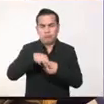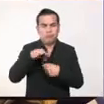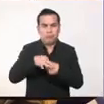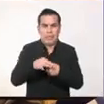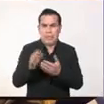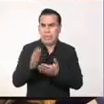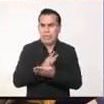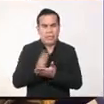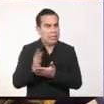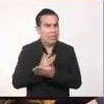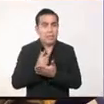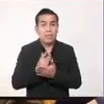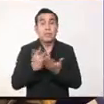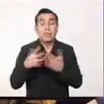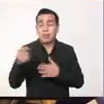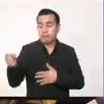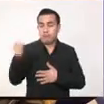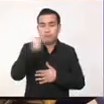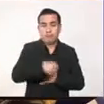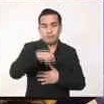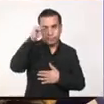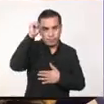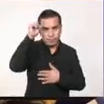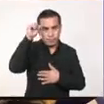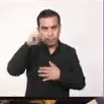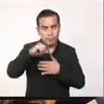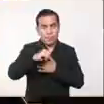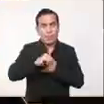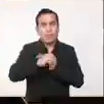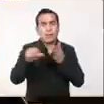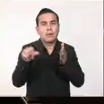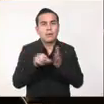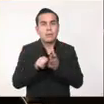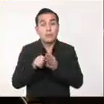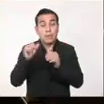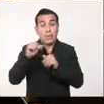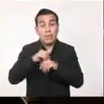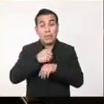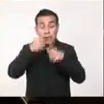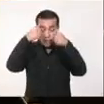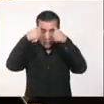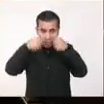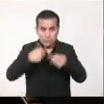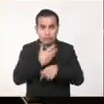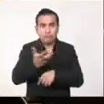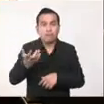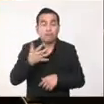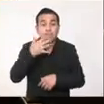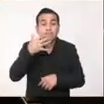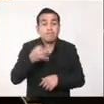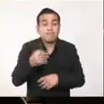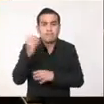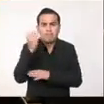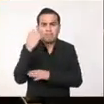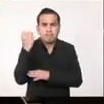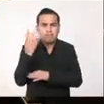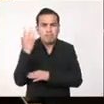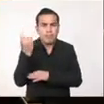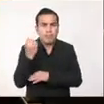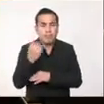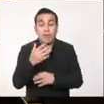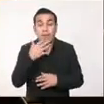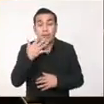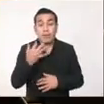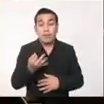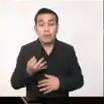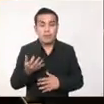y hacerle campaña, vote por Javier Argueta, porque es una sustitución por la urgencia. No se puede hacer campaña y voten por este y